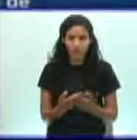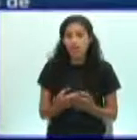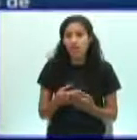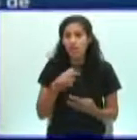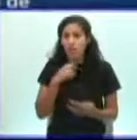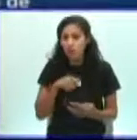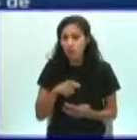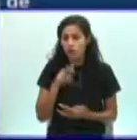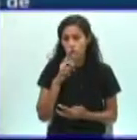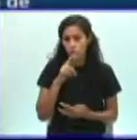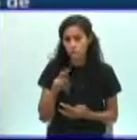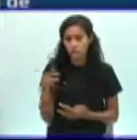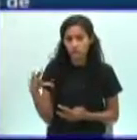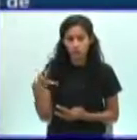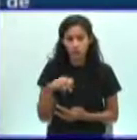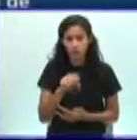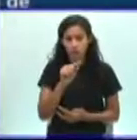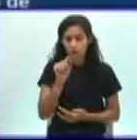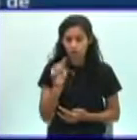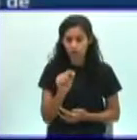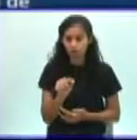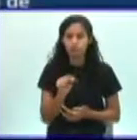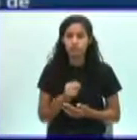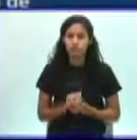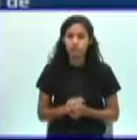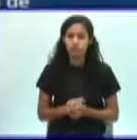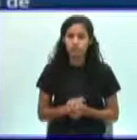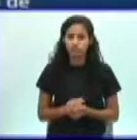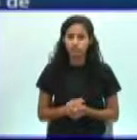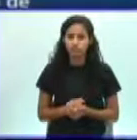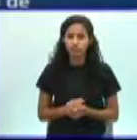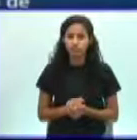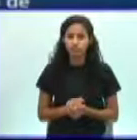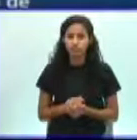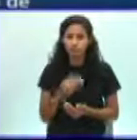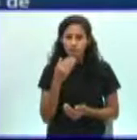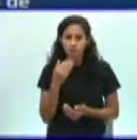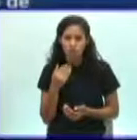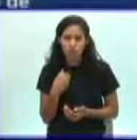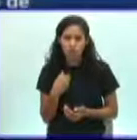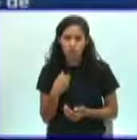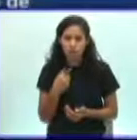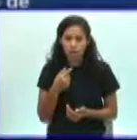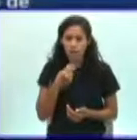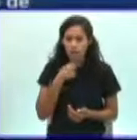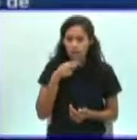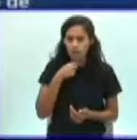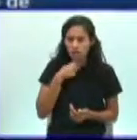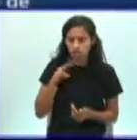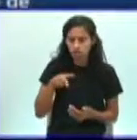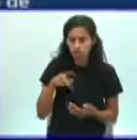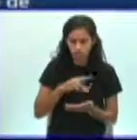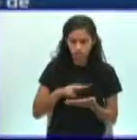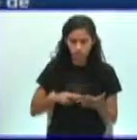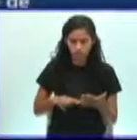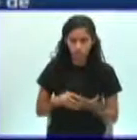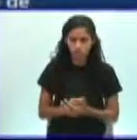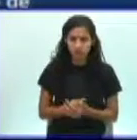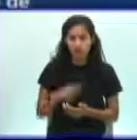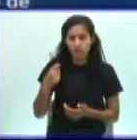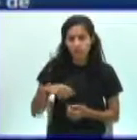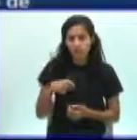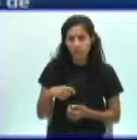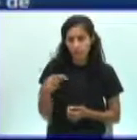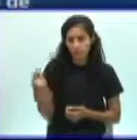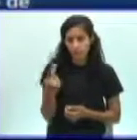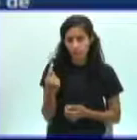dado respuesta a todos los ejercicios. ¿Cómo autocontrolarlo? Bueno, deben de